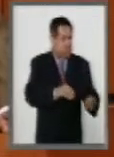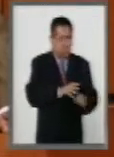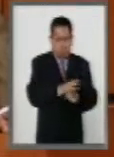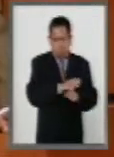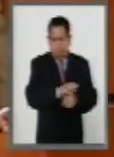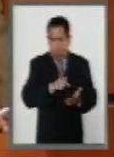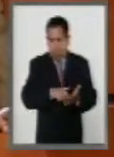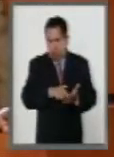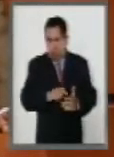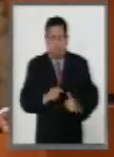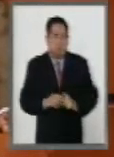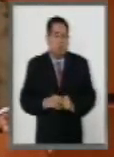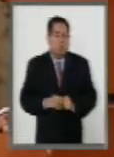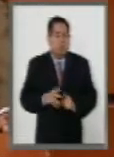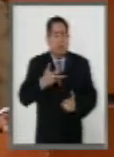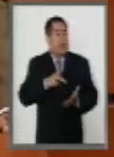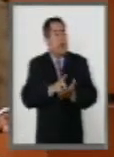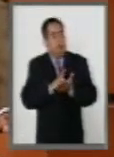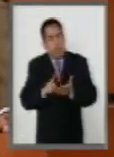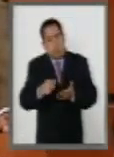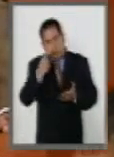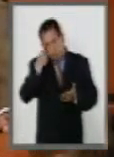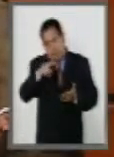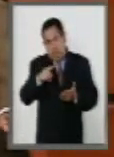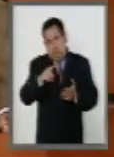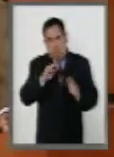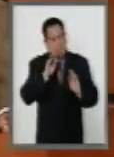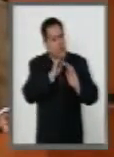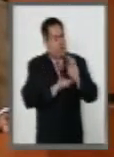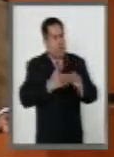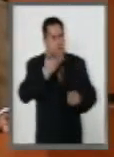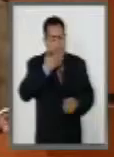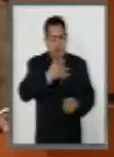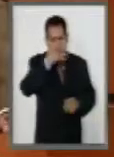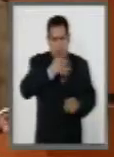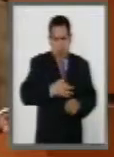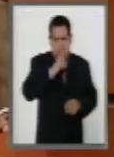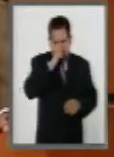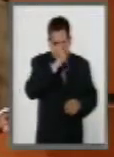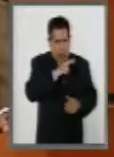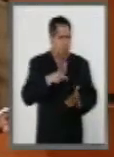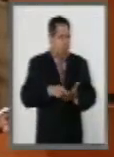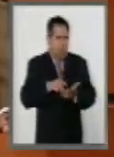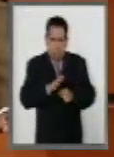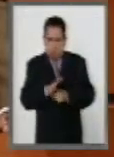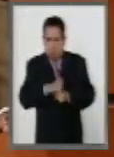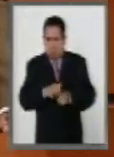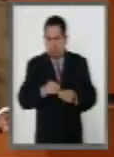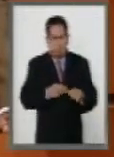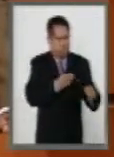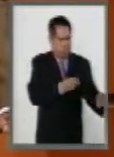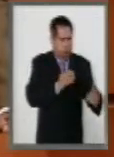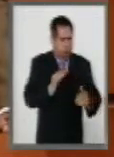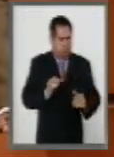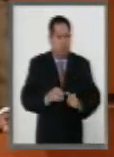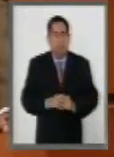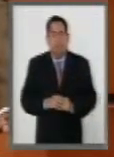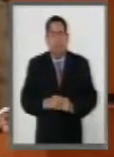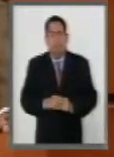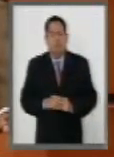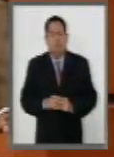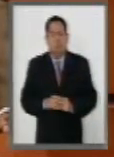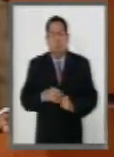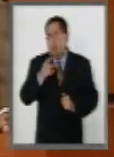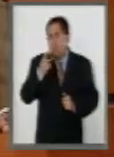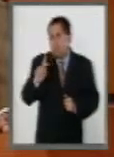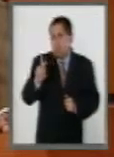garantiza. Tienen derecho a un trato digno y en la ley se les garantiza.